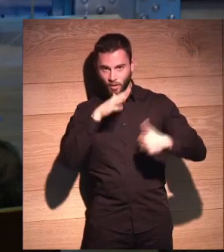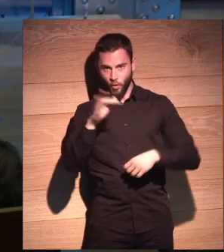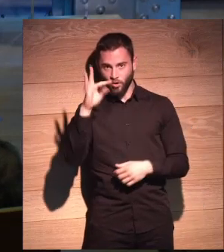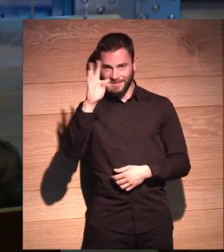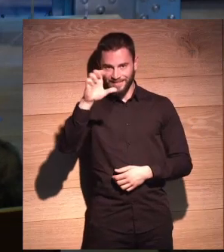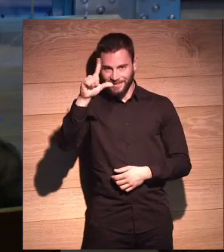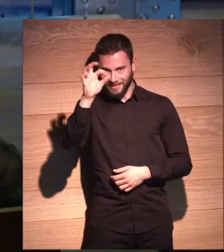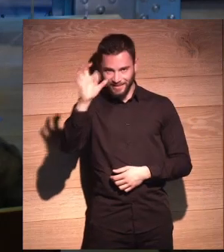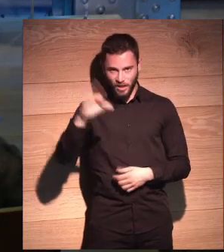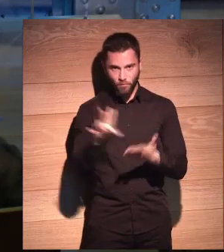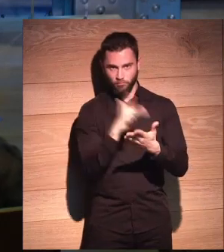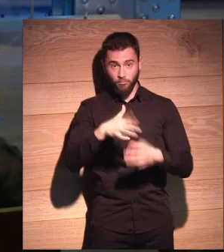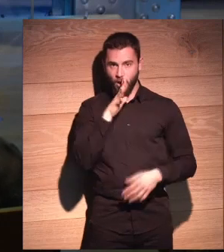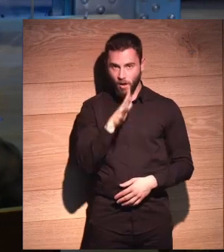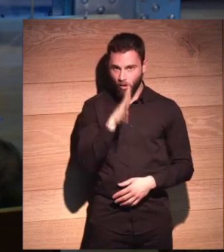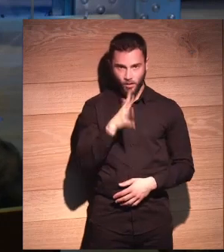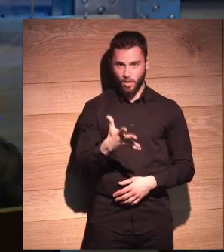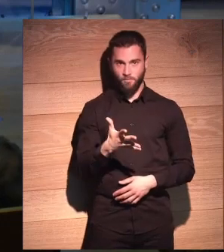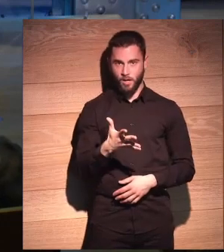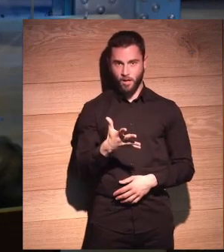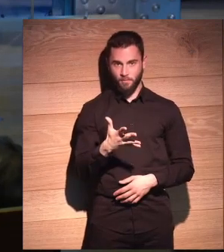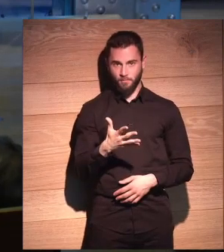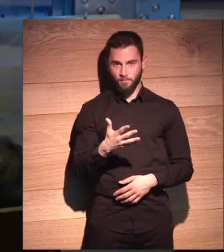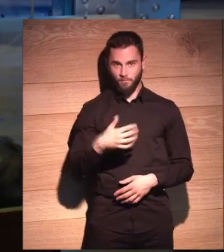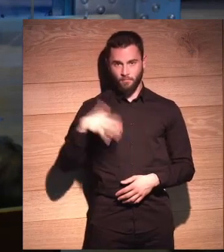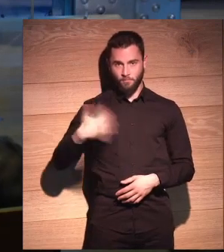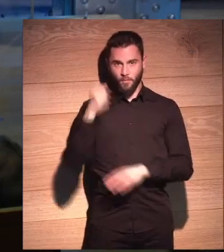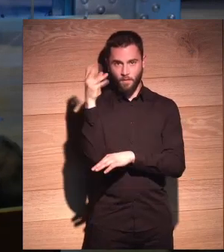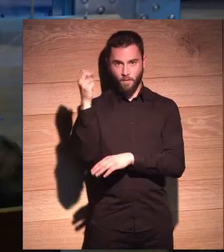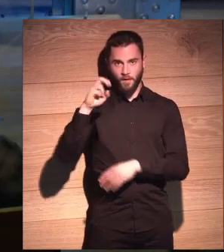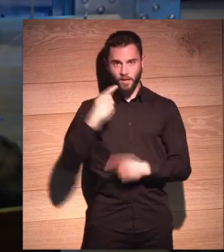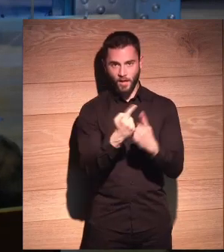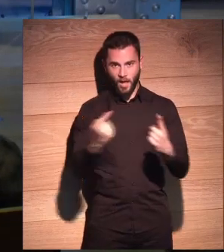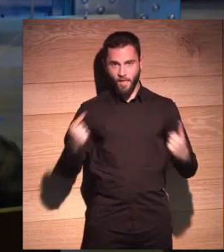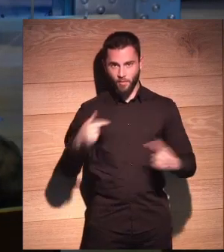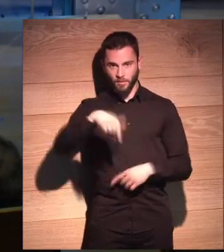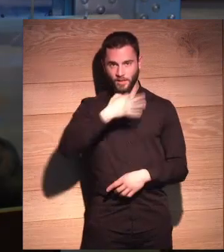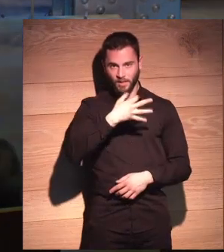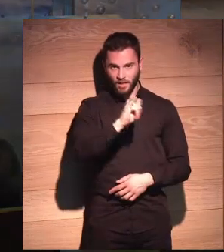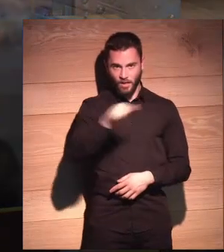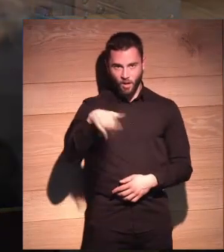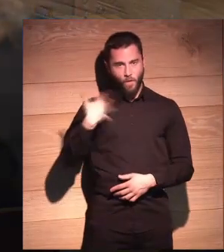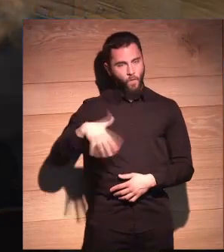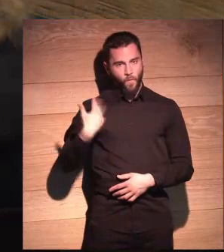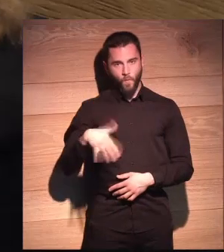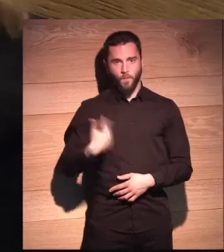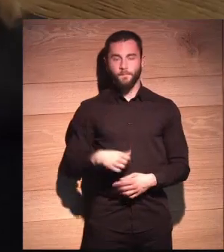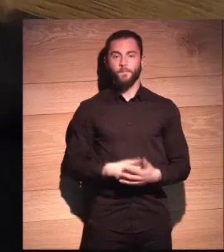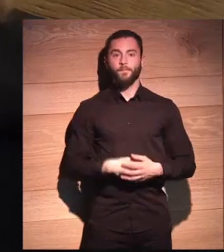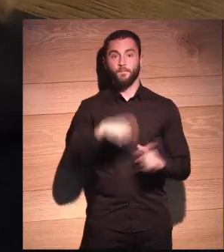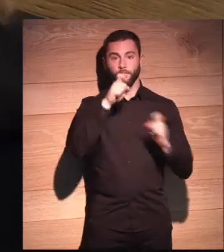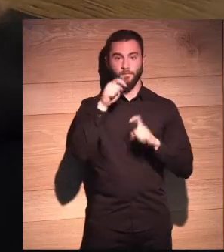Es increíble el nivel de todos los ponentes, y que además esta tarde han estado aquí. Y una pregunta brevísima solo